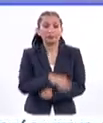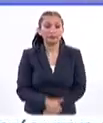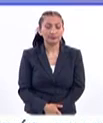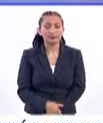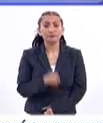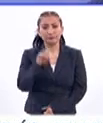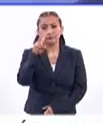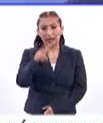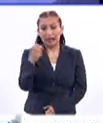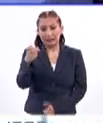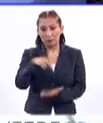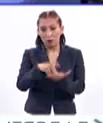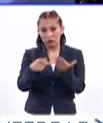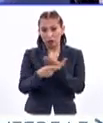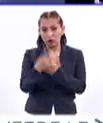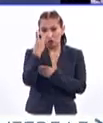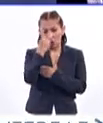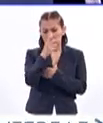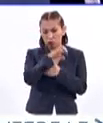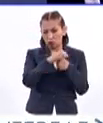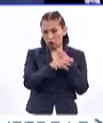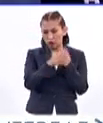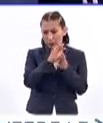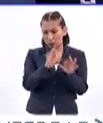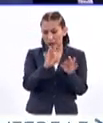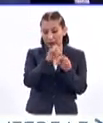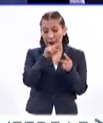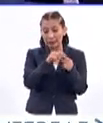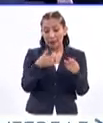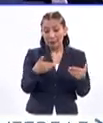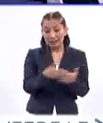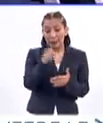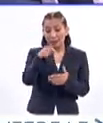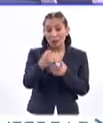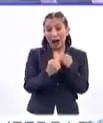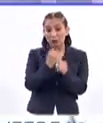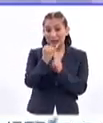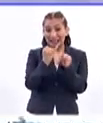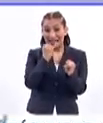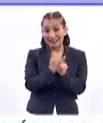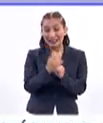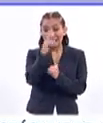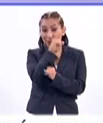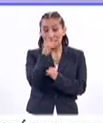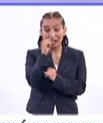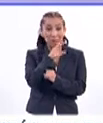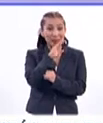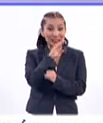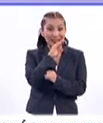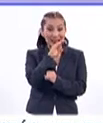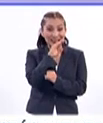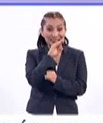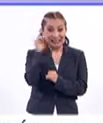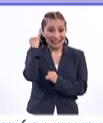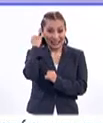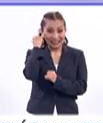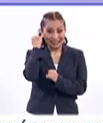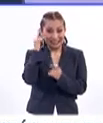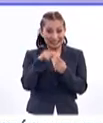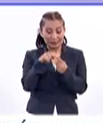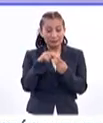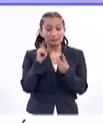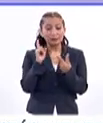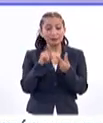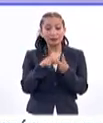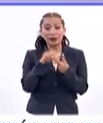Así es, Ana. Y fíjate que este proyecto tiene 2 particularidades. Se presenta en el marco del Año Internacional de las Lenguas Maternas, de las lenguas indígenas más